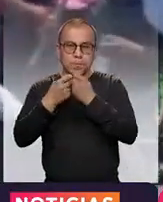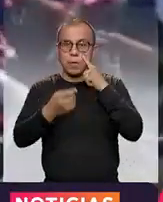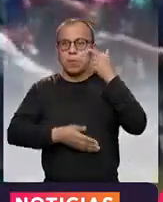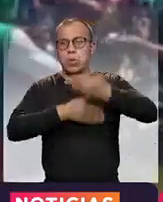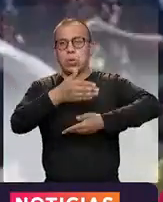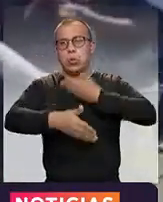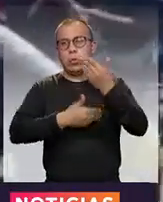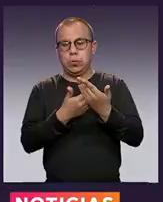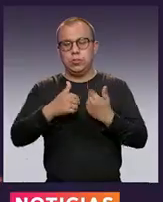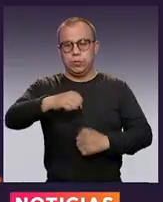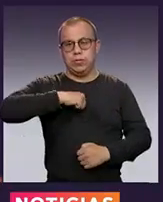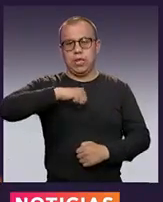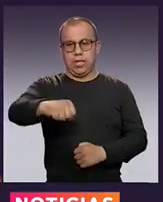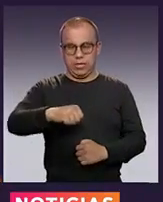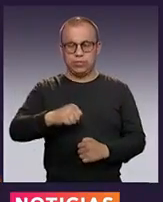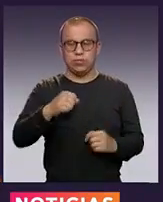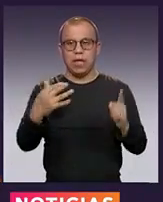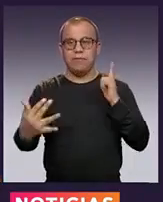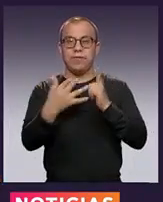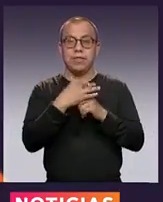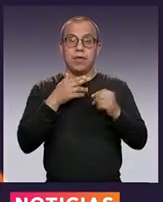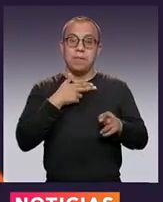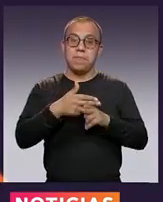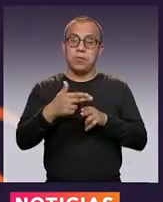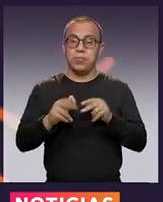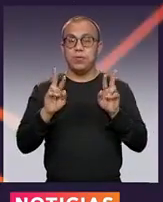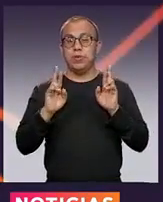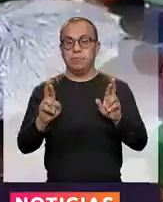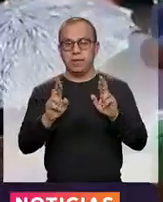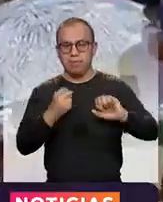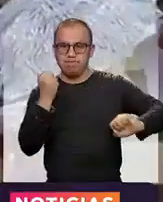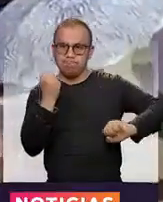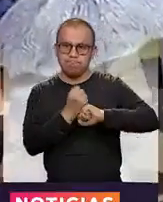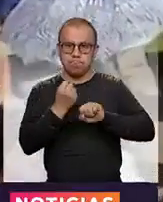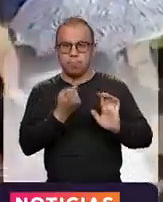vulneración de derechos humanos. Solo esperan y reclaman apoyo y protección del gobierno.